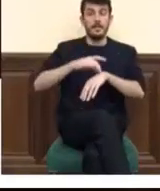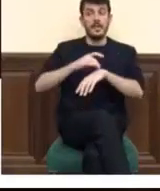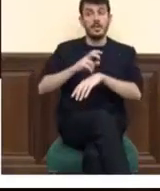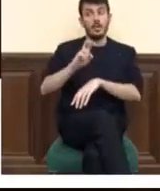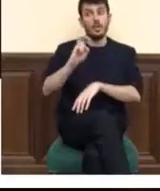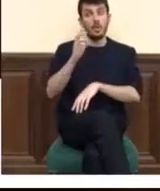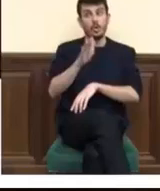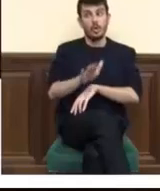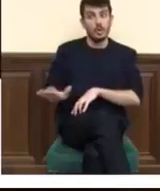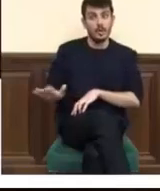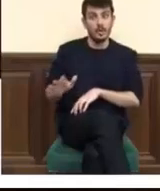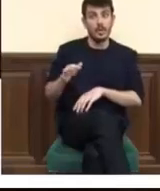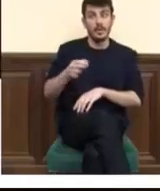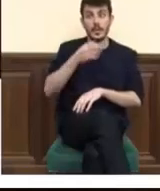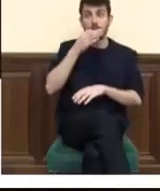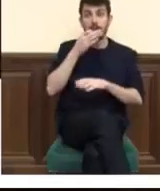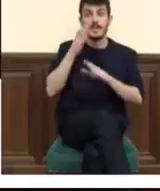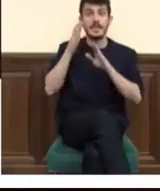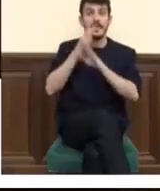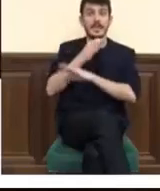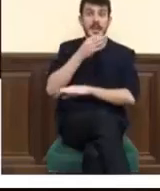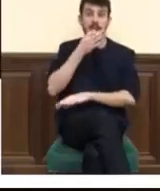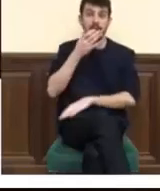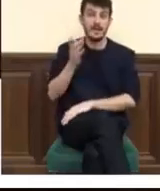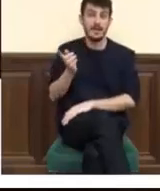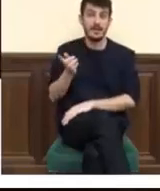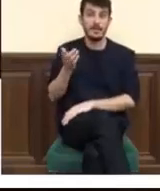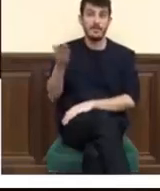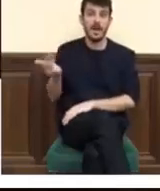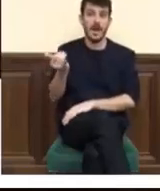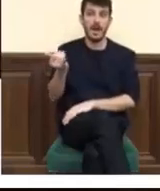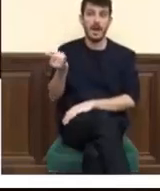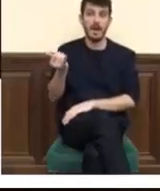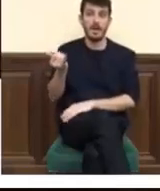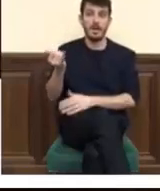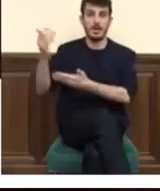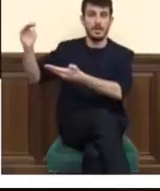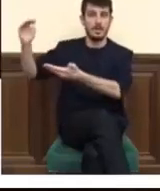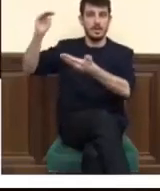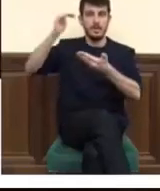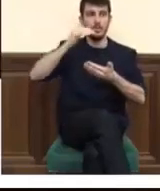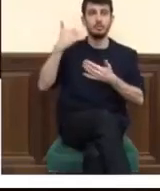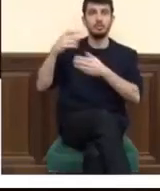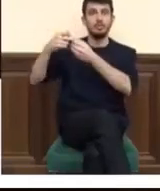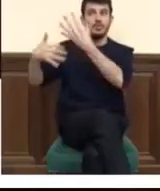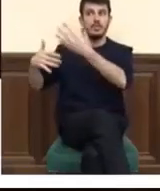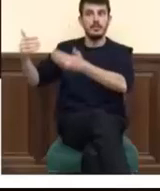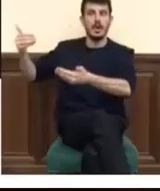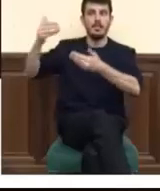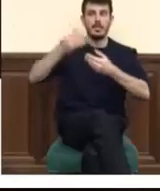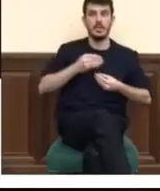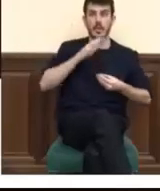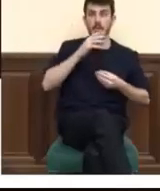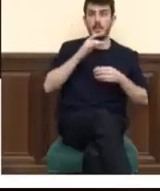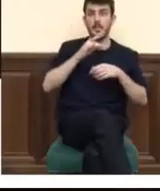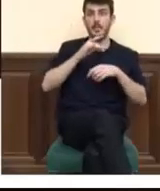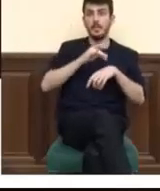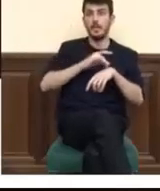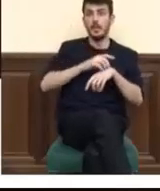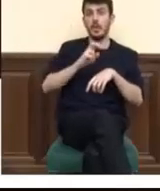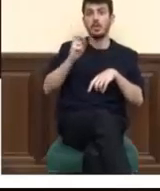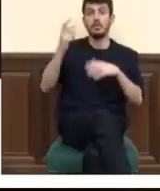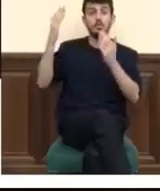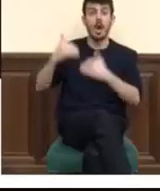tarde está de baja y tengo que ver yo a todos los niños porque no hay otra pediatra. No hay